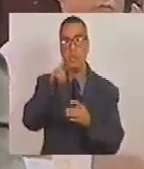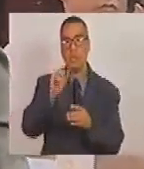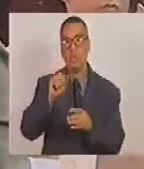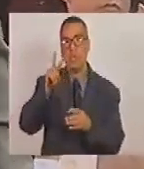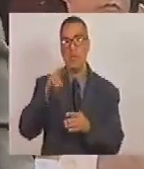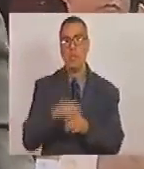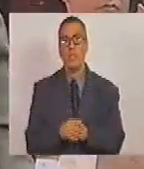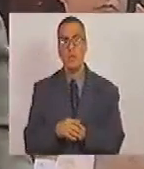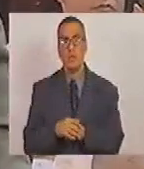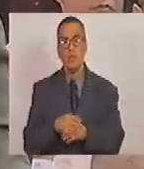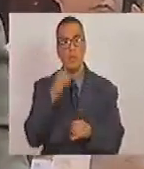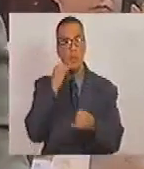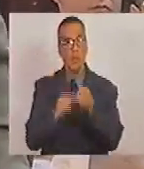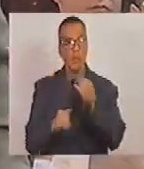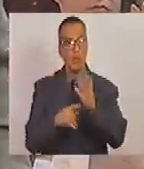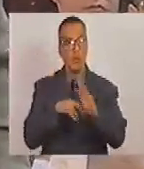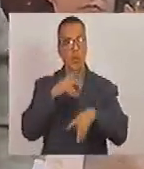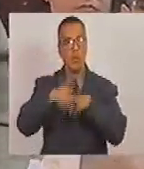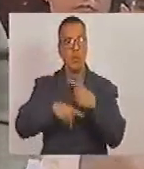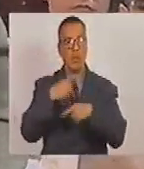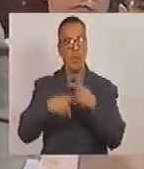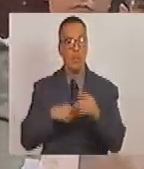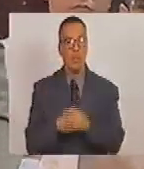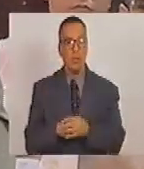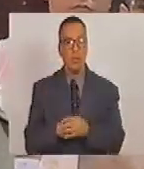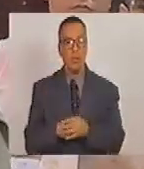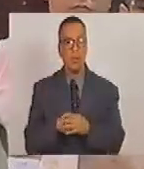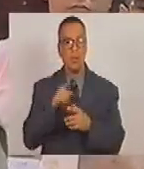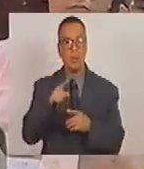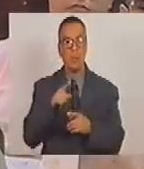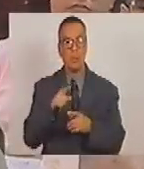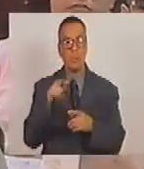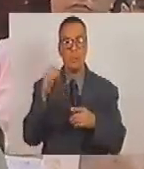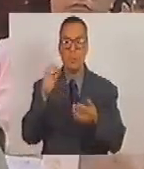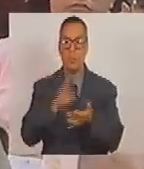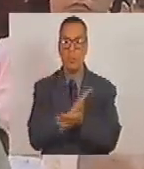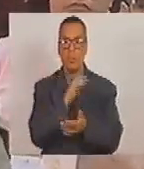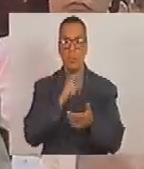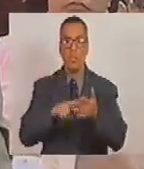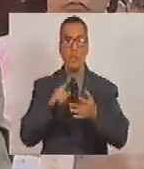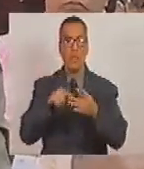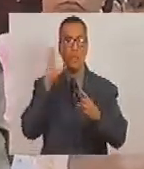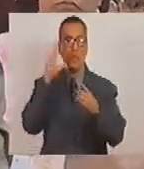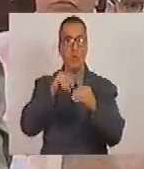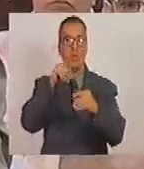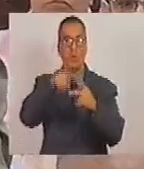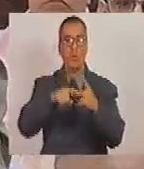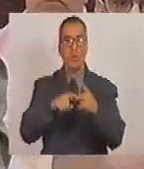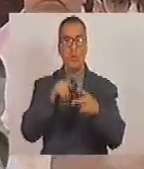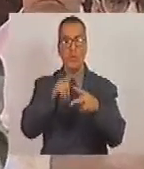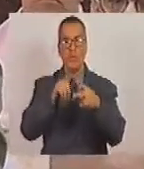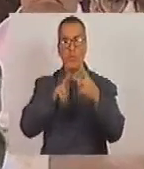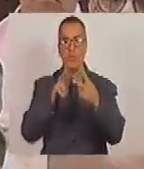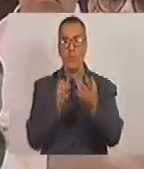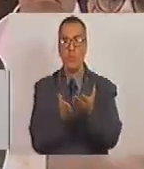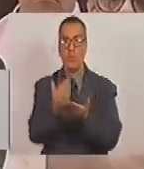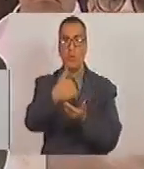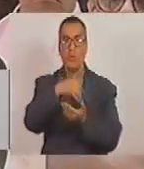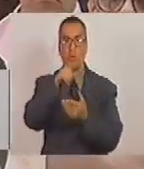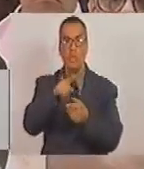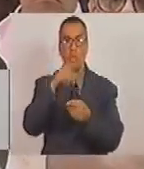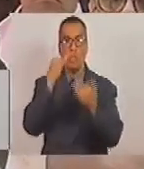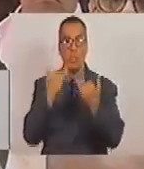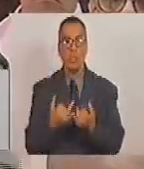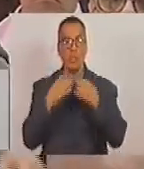Venezuela finalizó el proceso de impugnaciones de los resultados de la segunda vuelta y estas ya